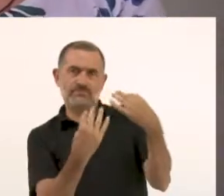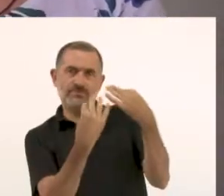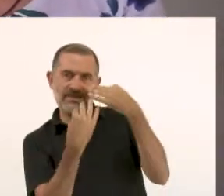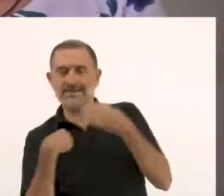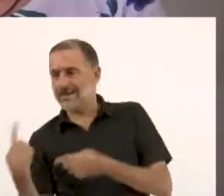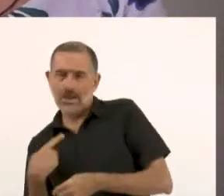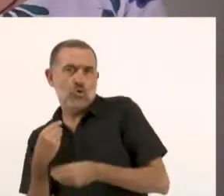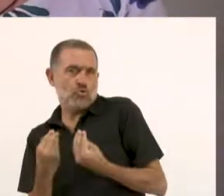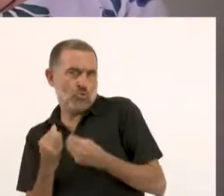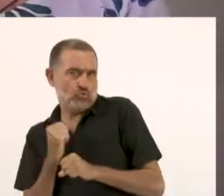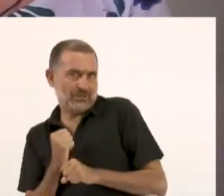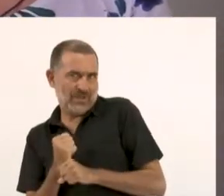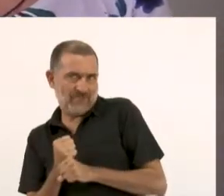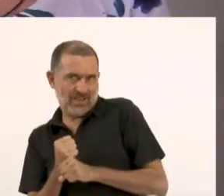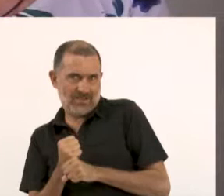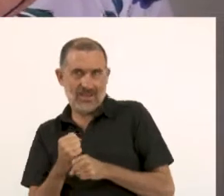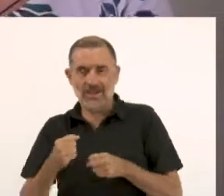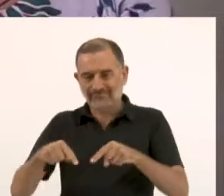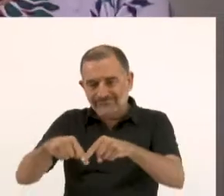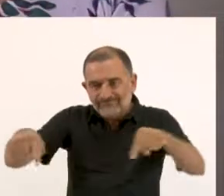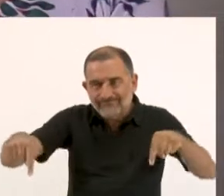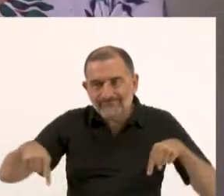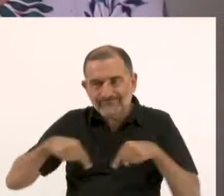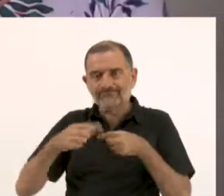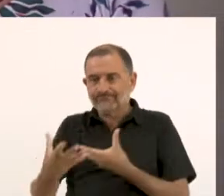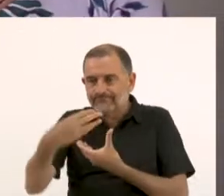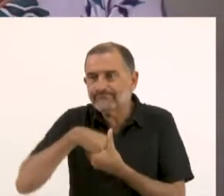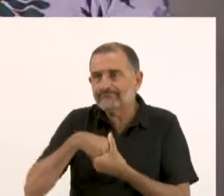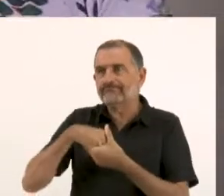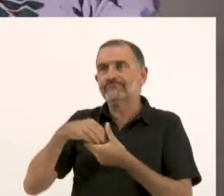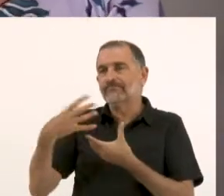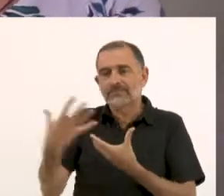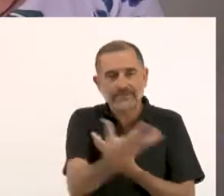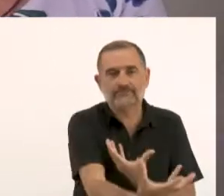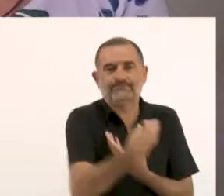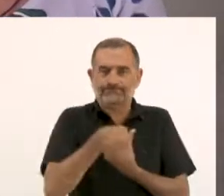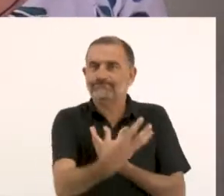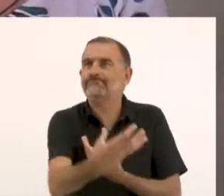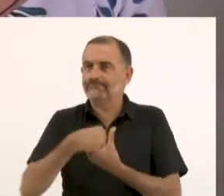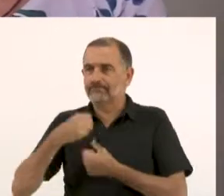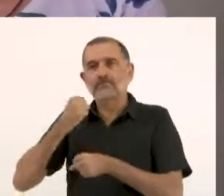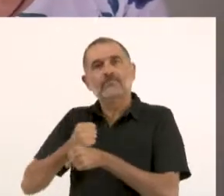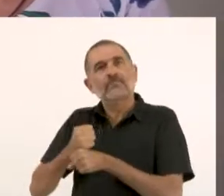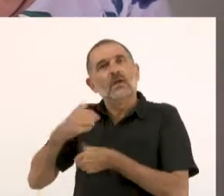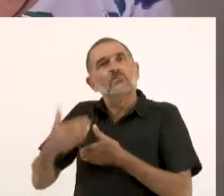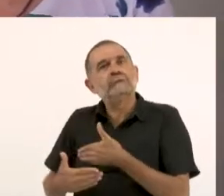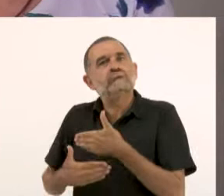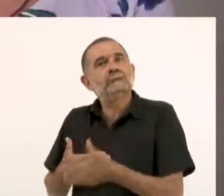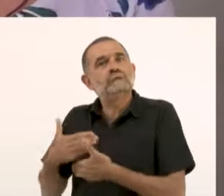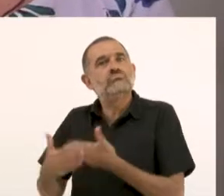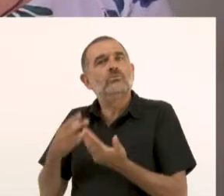en el campo, se puede producir conocimiento sobre antiguos modos de vida que de otro modo no tendríamos, no tendríamos registro